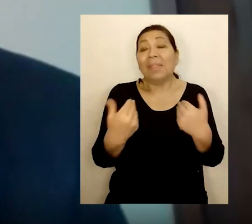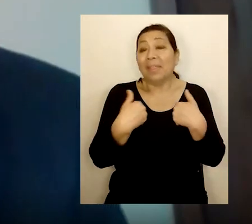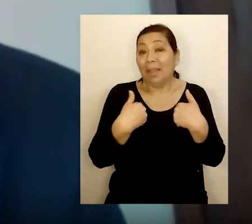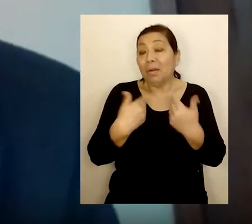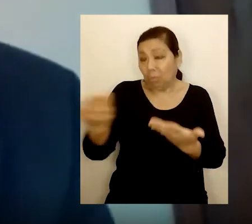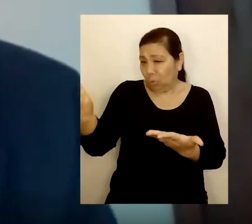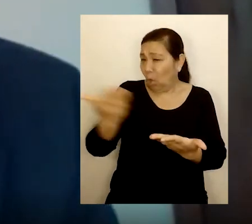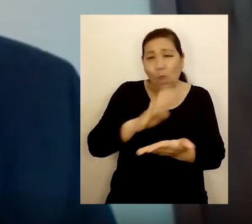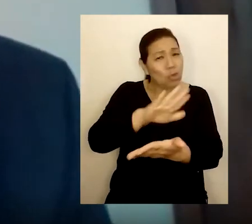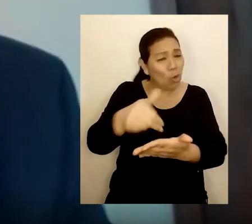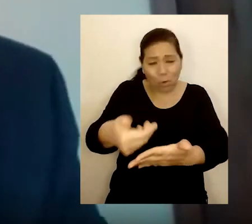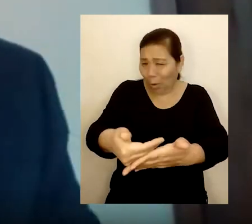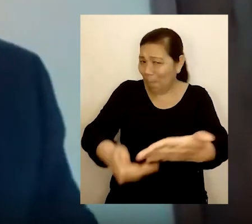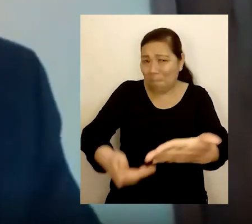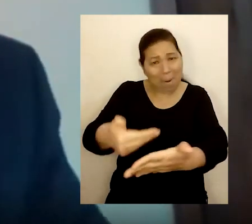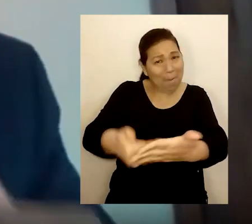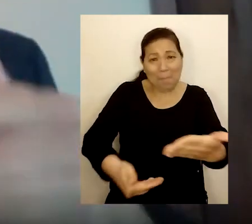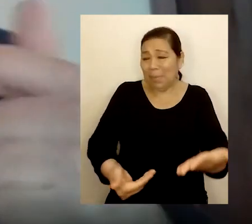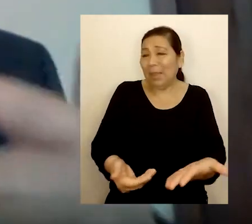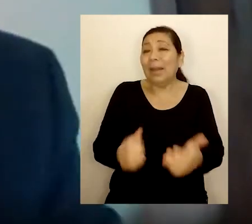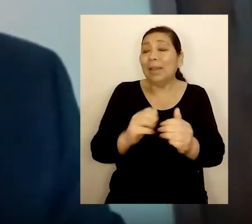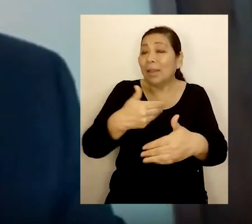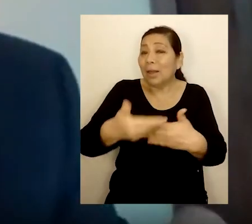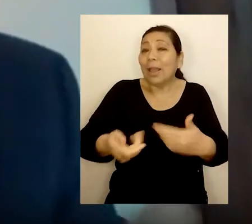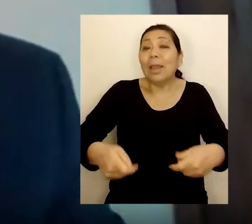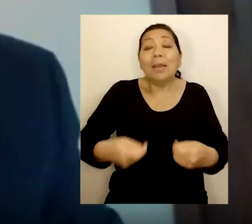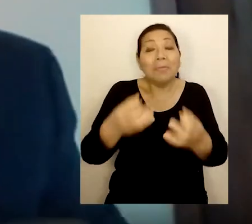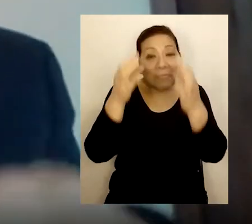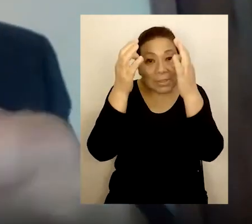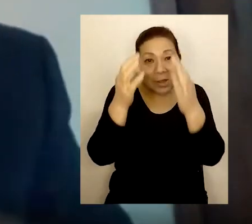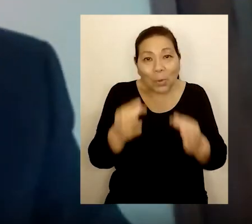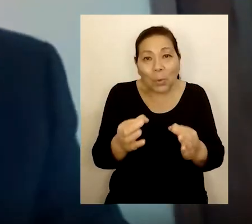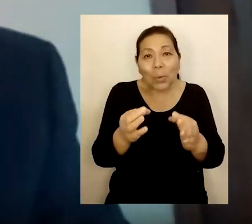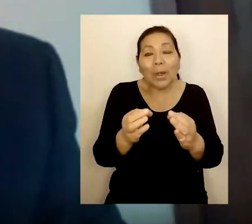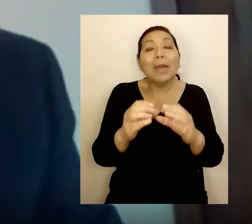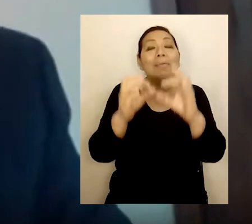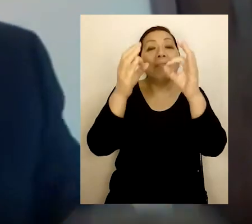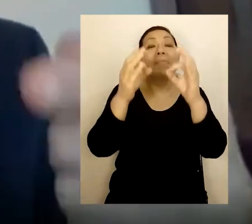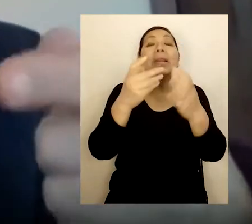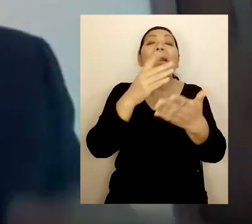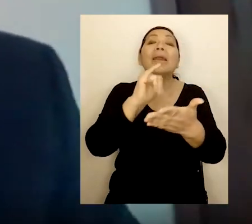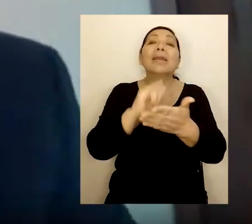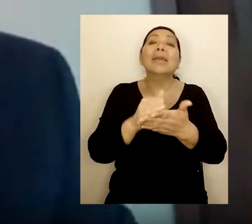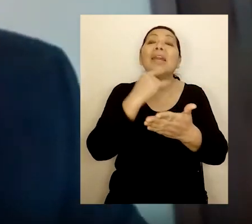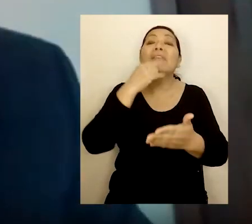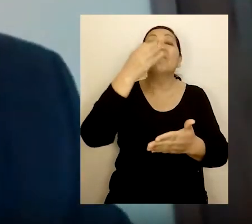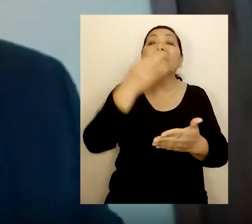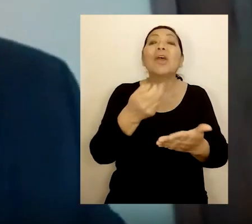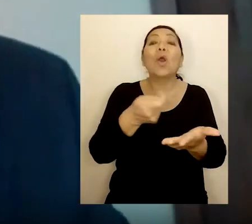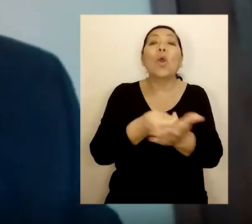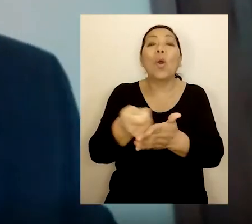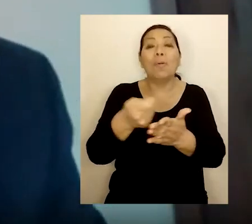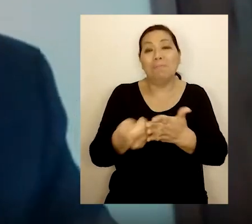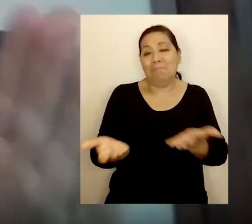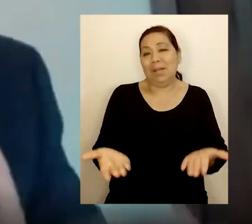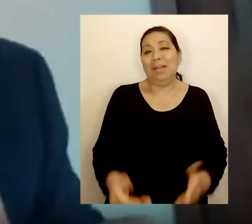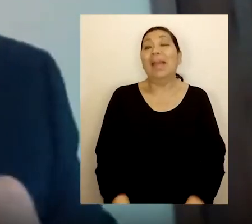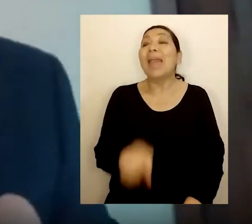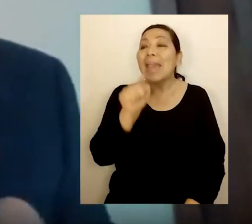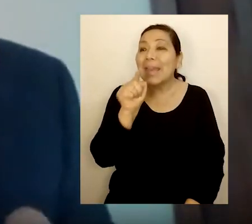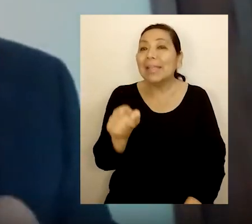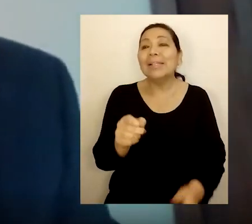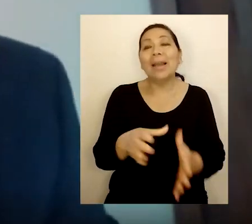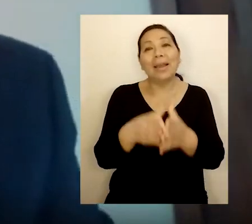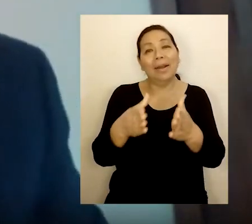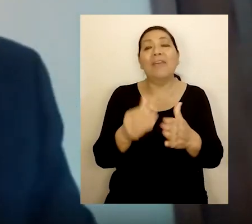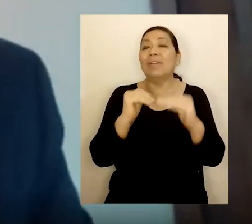debe venir toda la documentación que genere convicción, certeza, que es verdad esas compras. Ese es